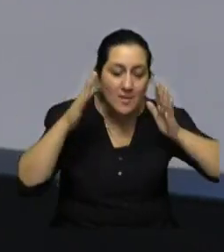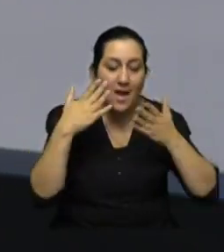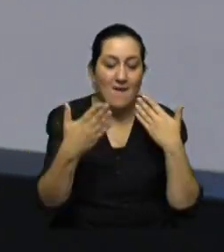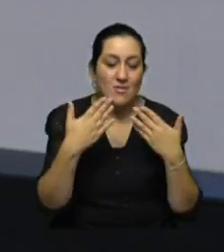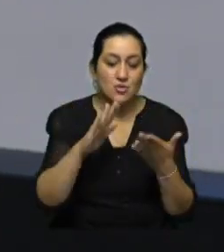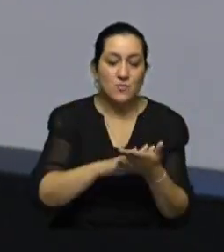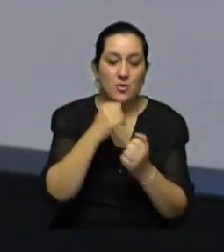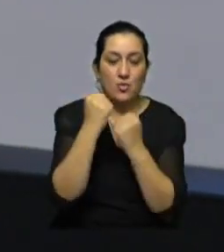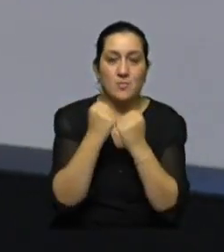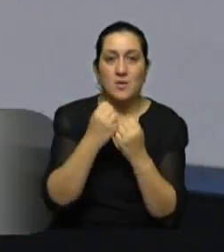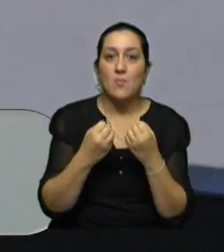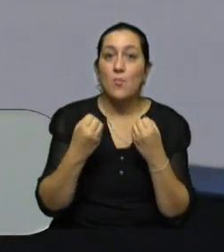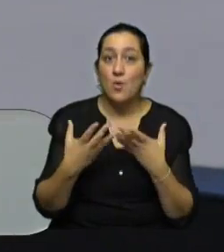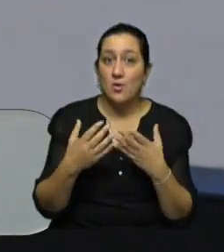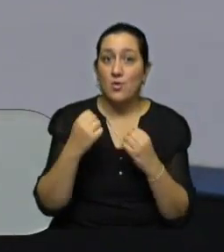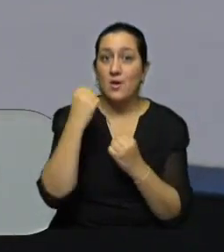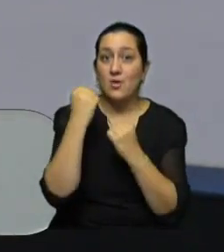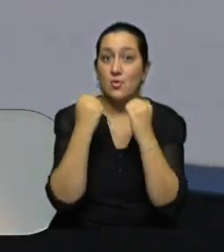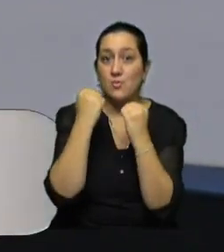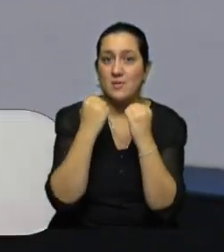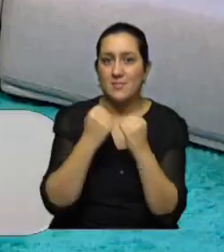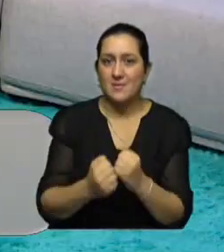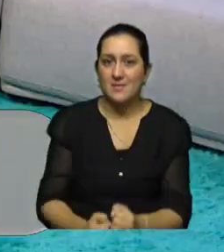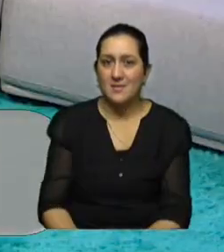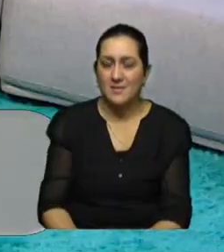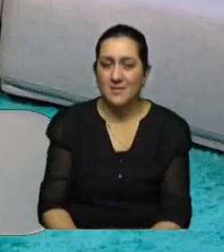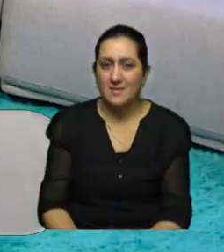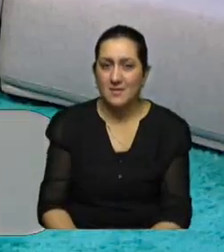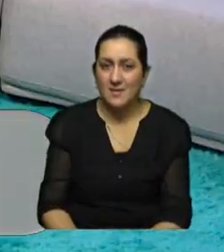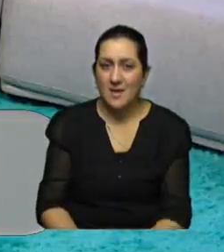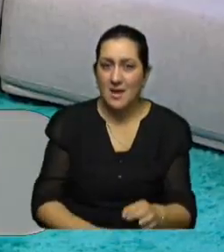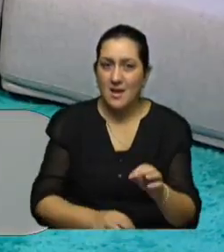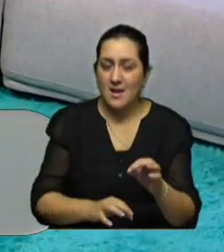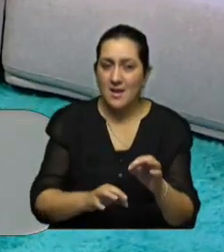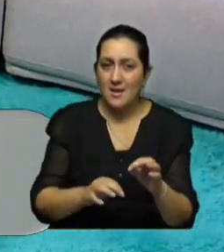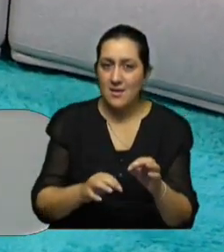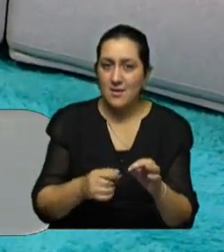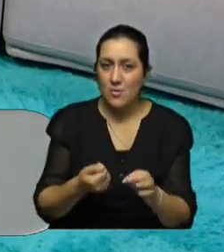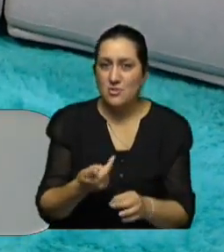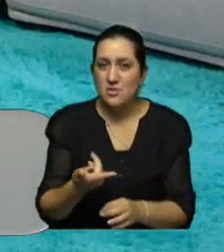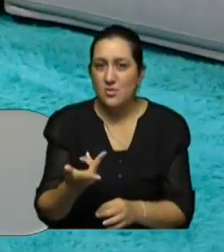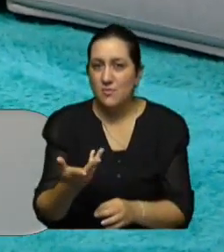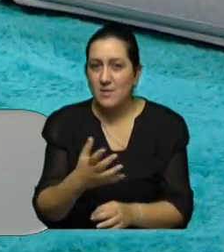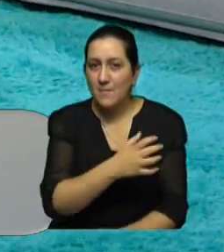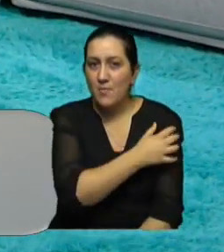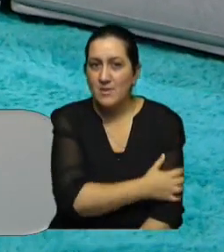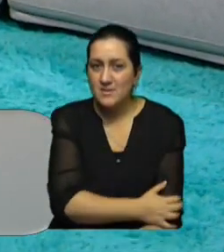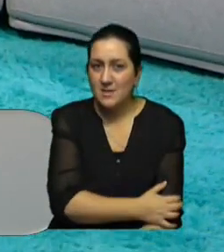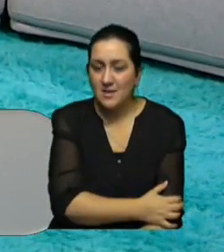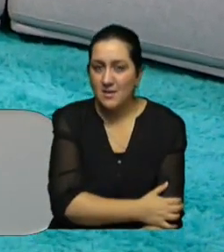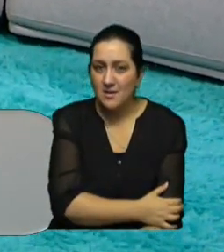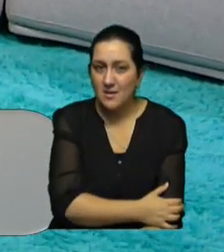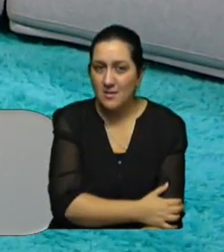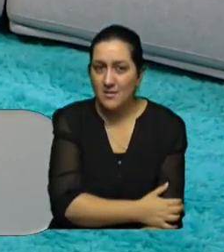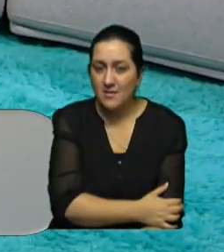ser pobre? Bueno, económicamente la medida que se utiliza para cuantificar la pobreza es una línea de pobreza,